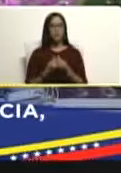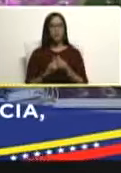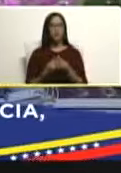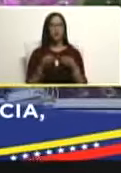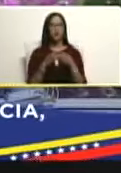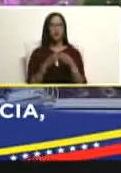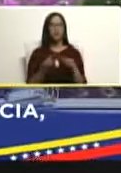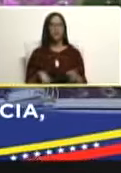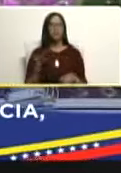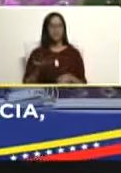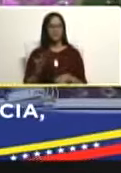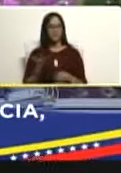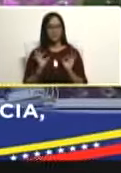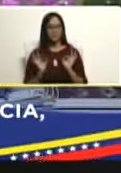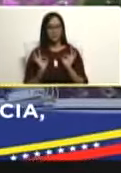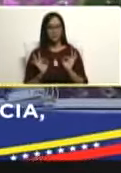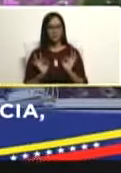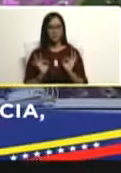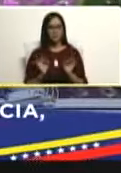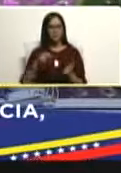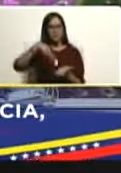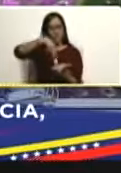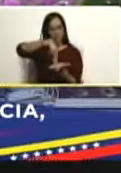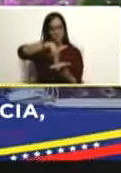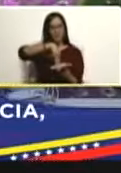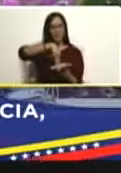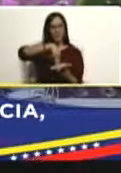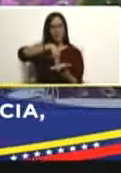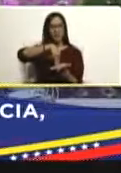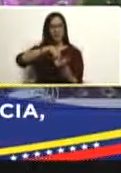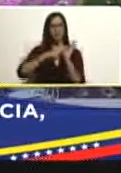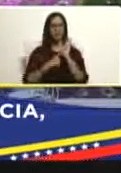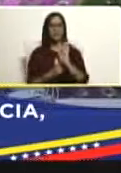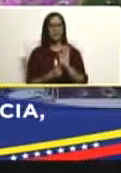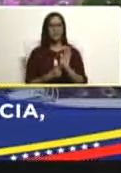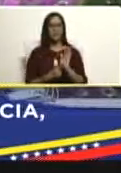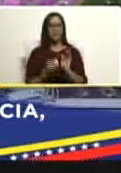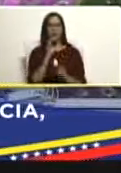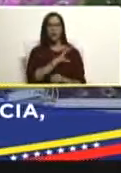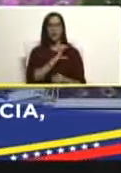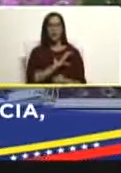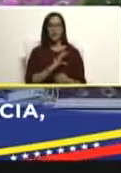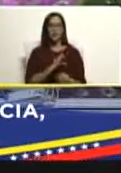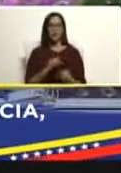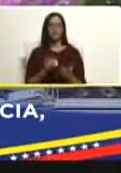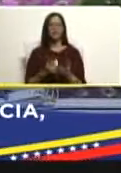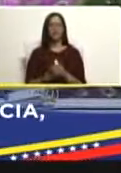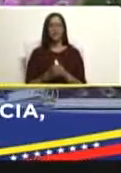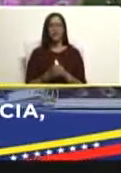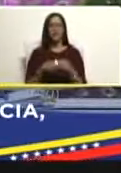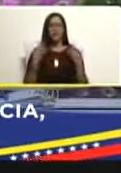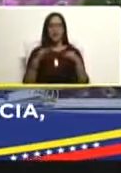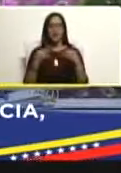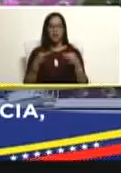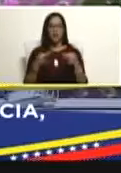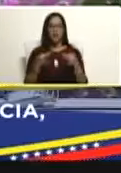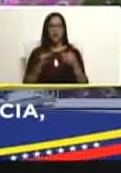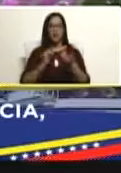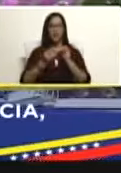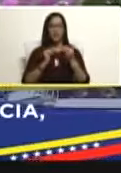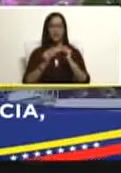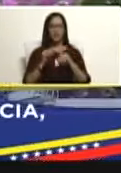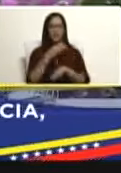muy especial. Yo quisiera que de pie se presente el Comité de Bioética del Ministerio de Ciencia y